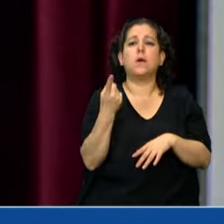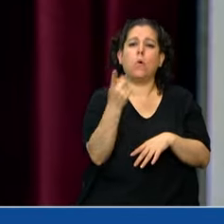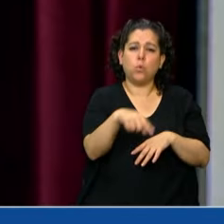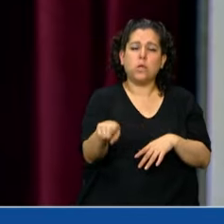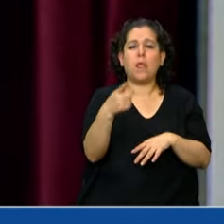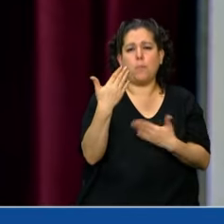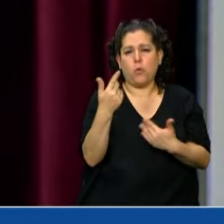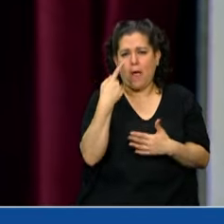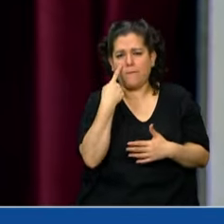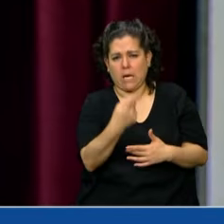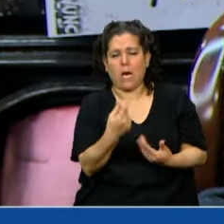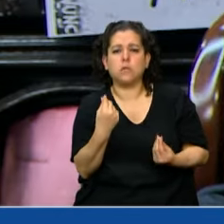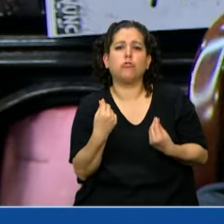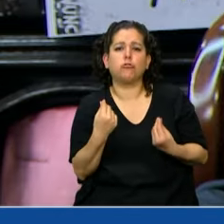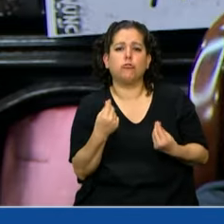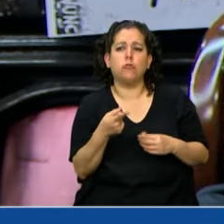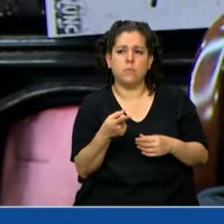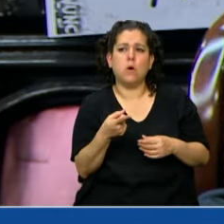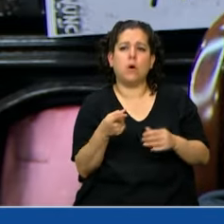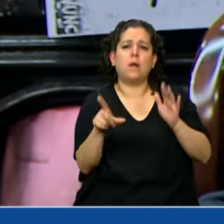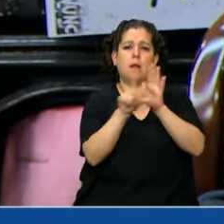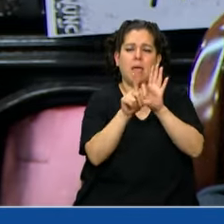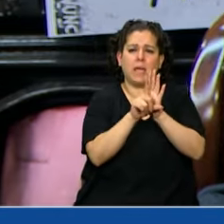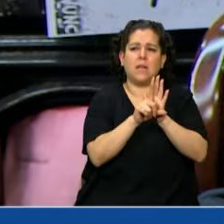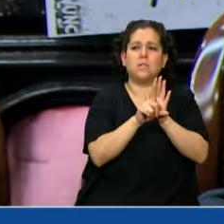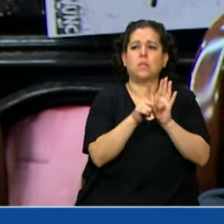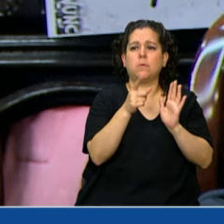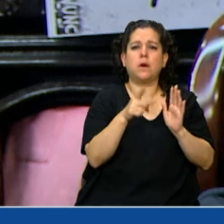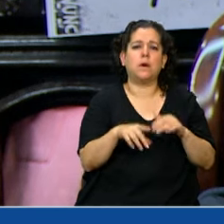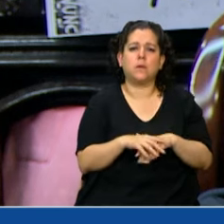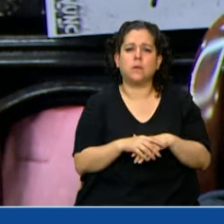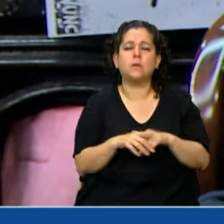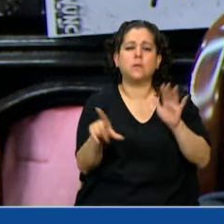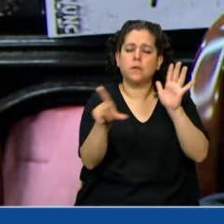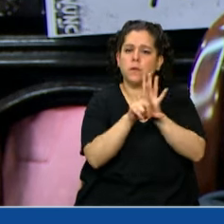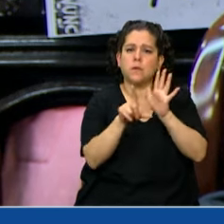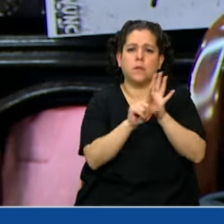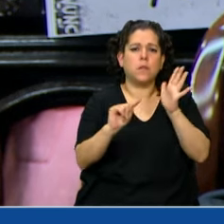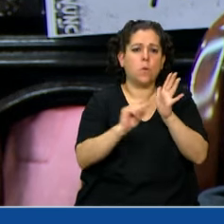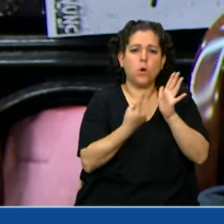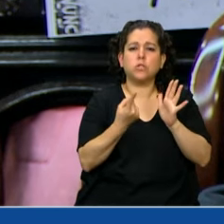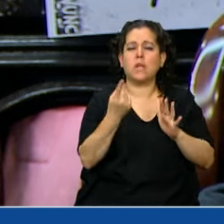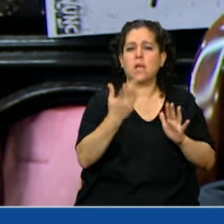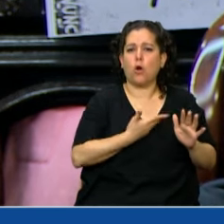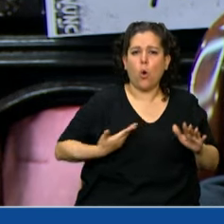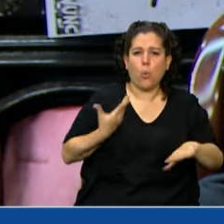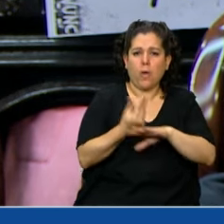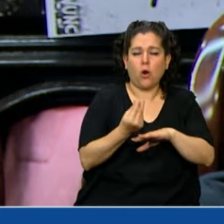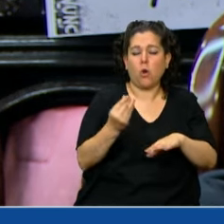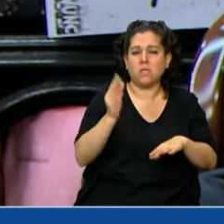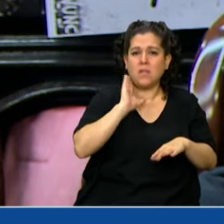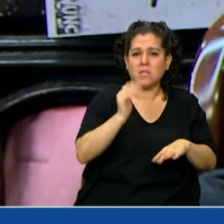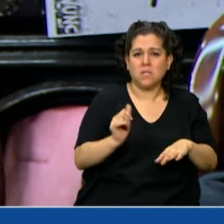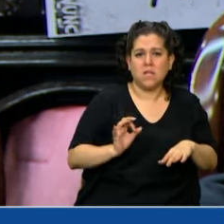es como además en las legislaciones locales por ejemplo en la ciudad de Buenos Aires que gobiernan hace 16 años no hay